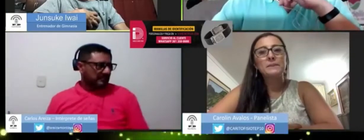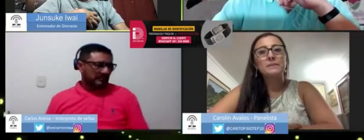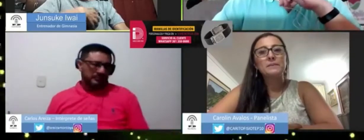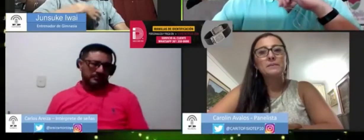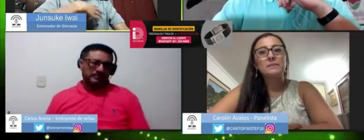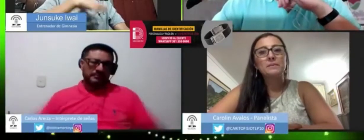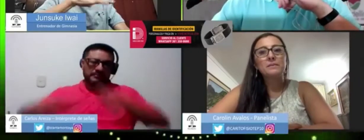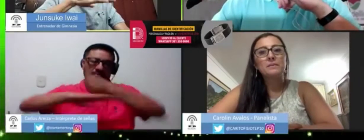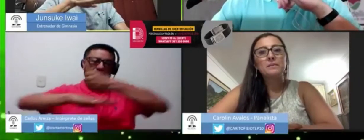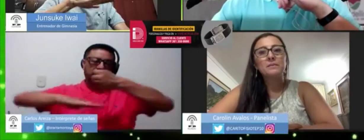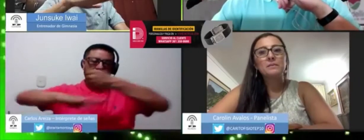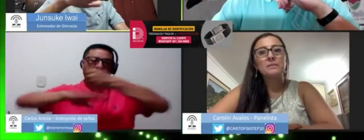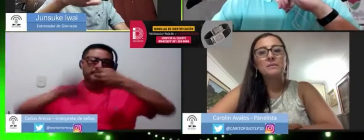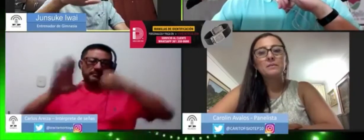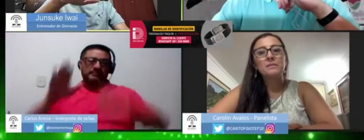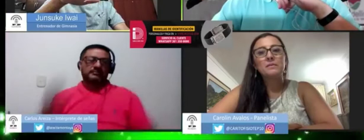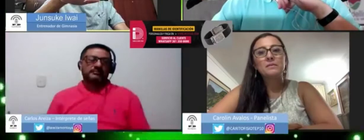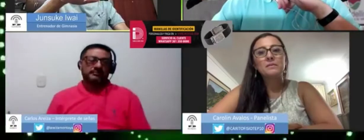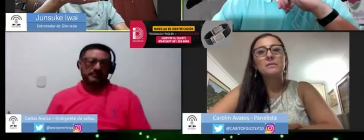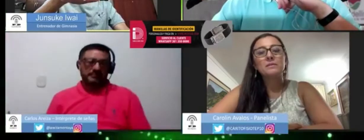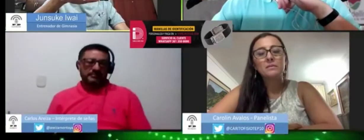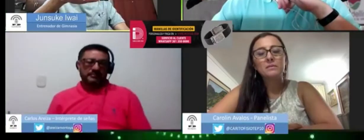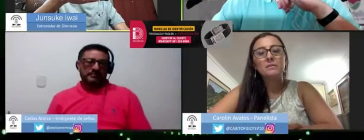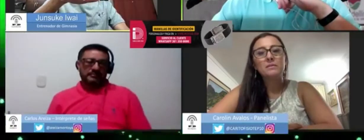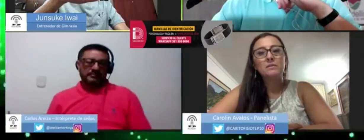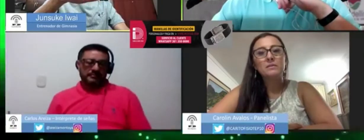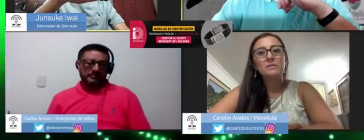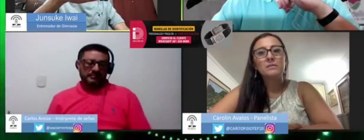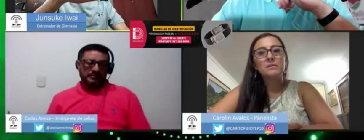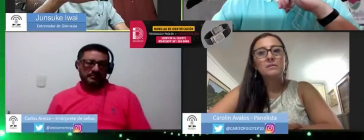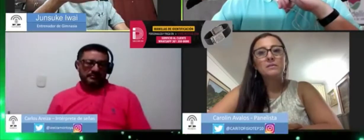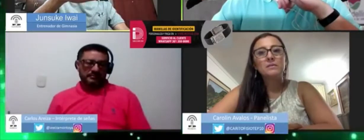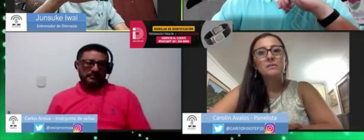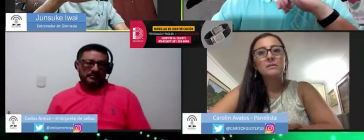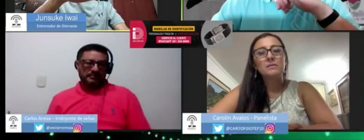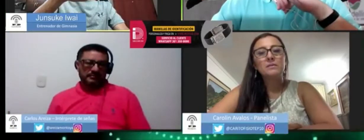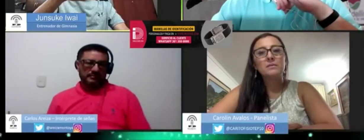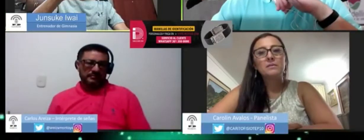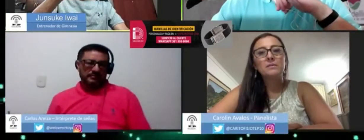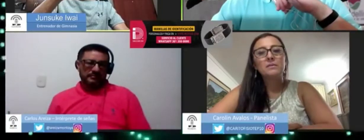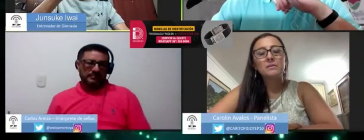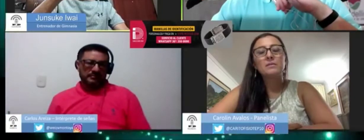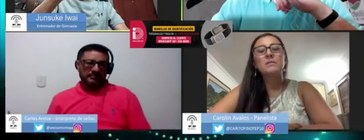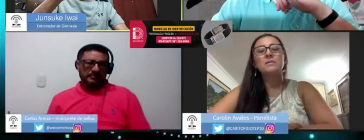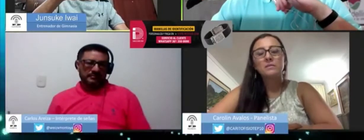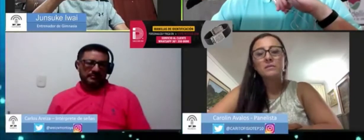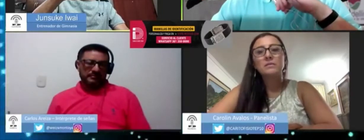la base muy baja de nivel técnico.